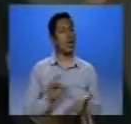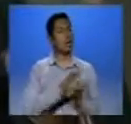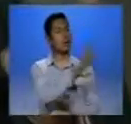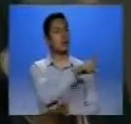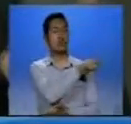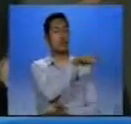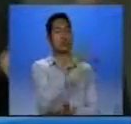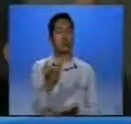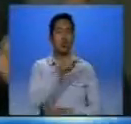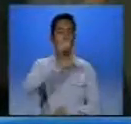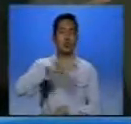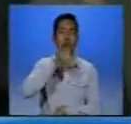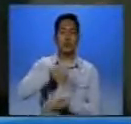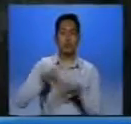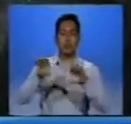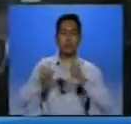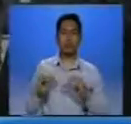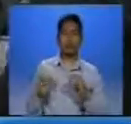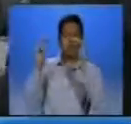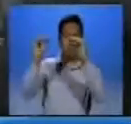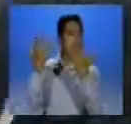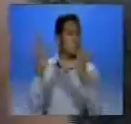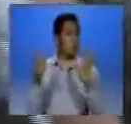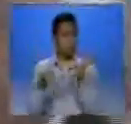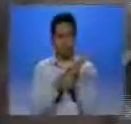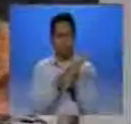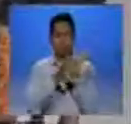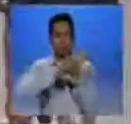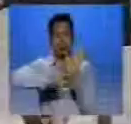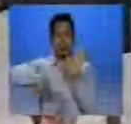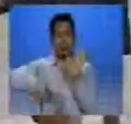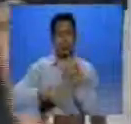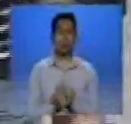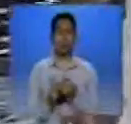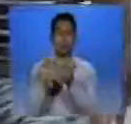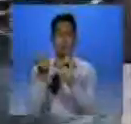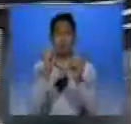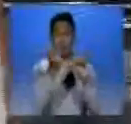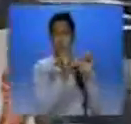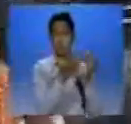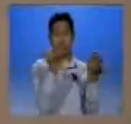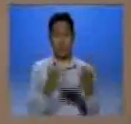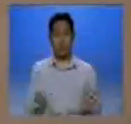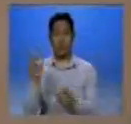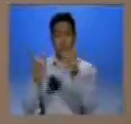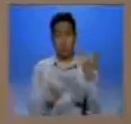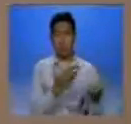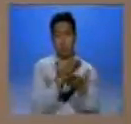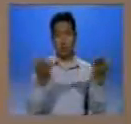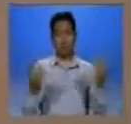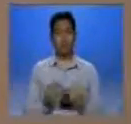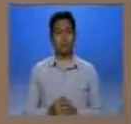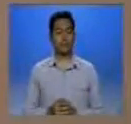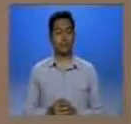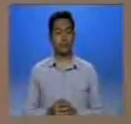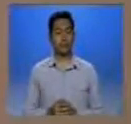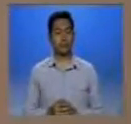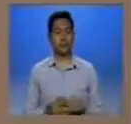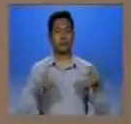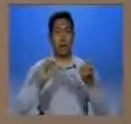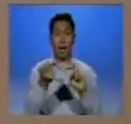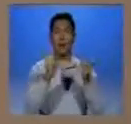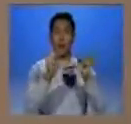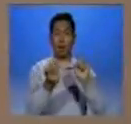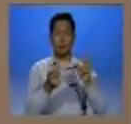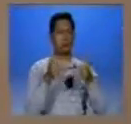tener una educación superior o no. Son modificaciones que desde ya generan reacción en la ciudadanía. Todos los cambios yo pienso que van